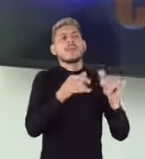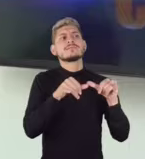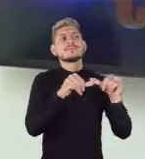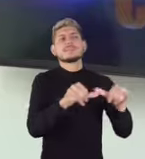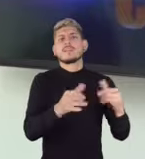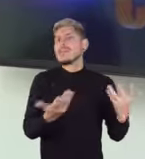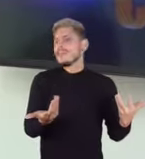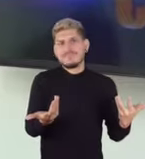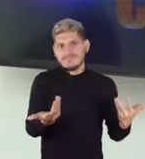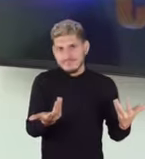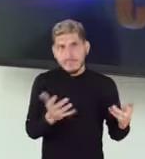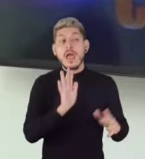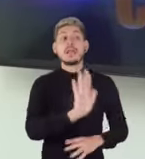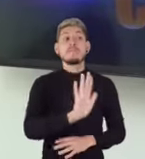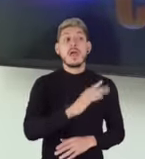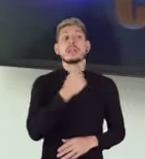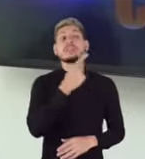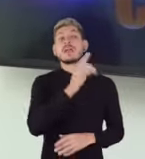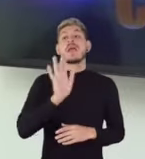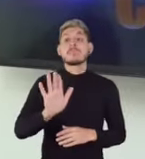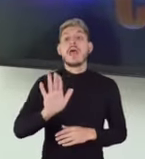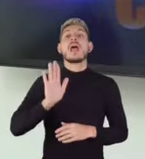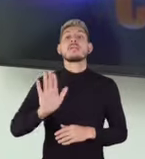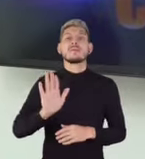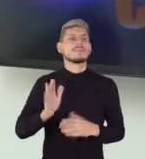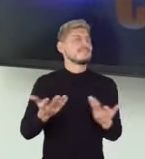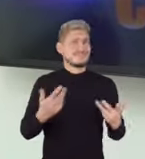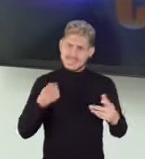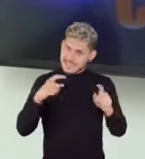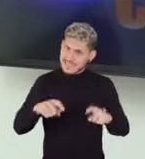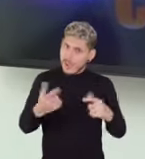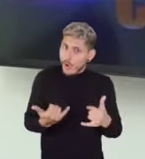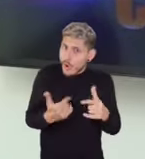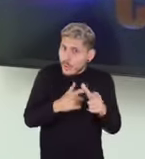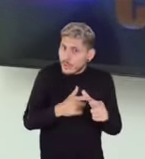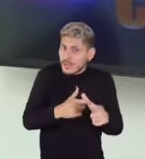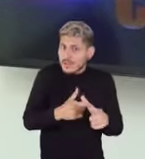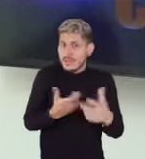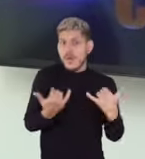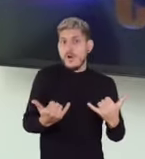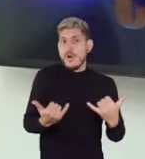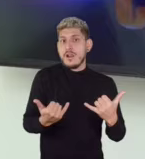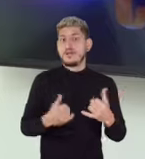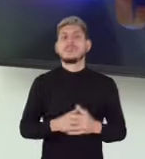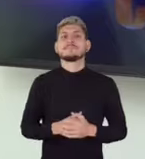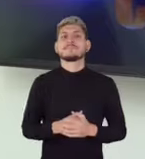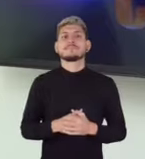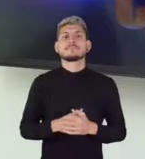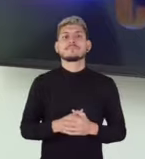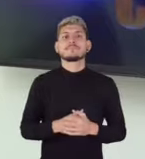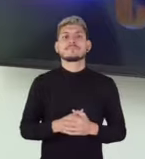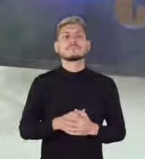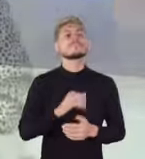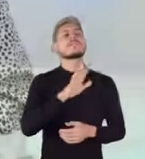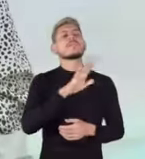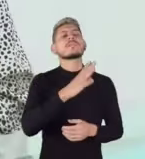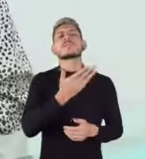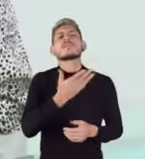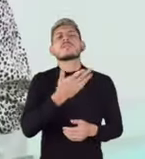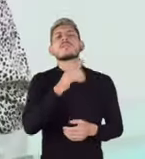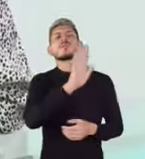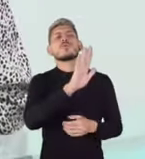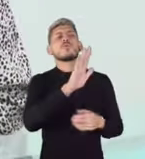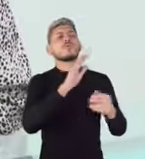que esperen, la necesidad, tenemos necesidad y tienen que actuar ahora. ¿Y cuál es la dependencia del municipio a la